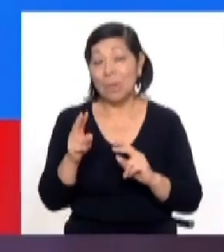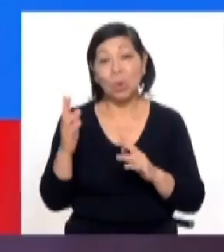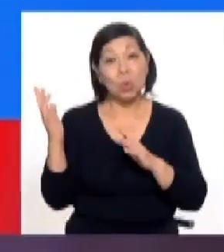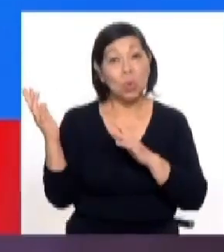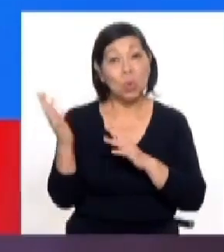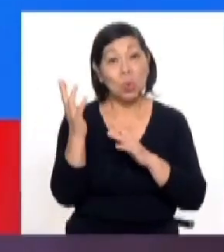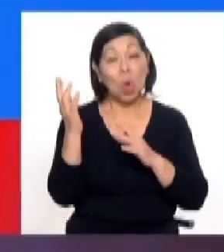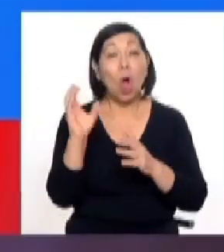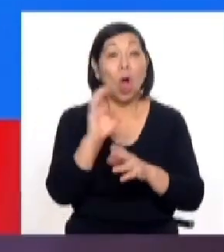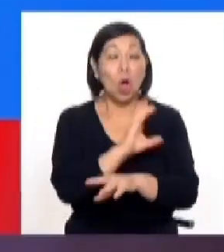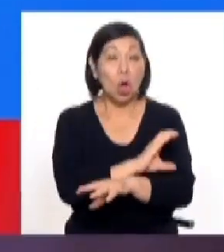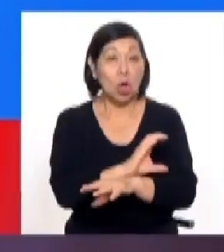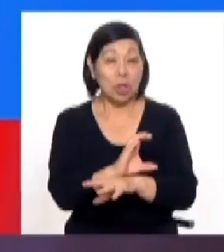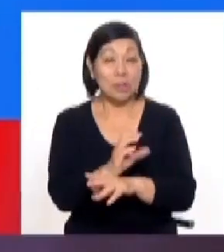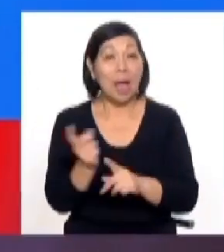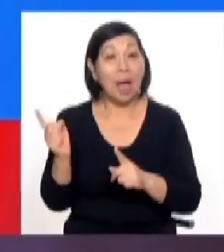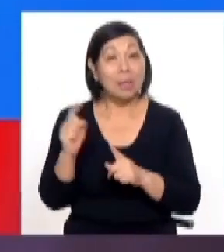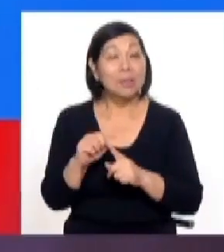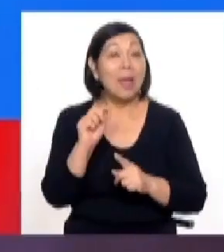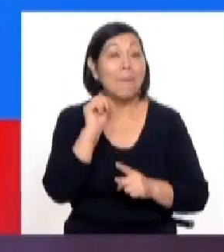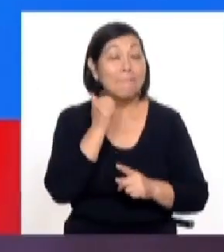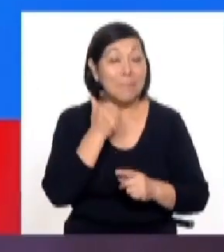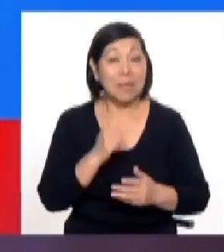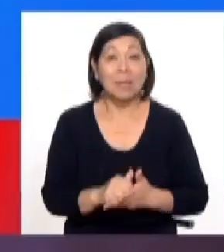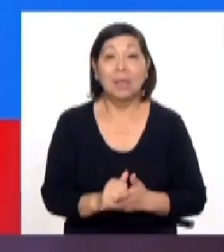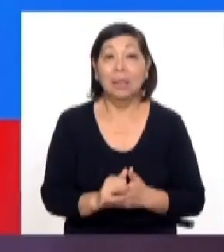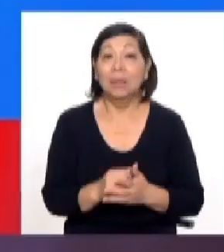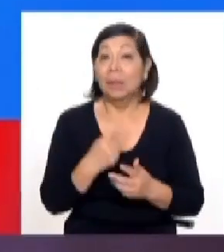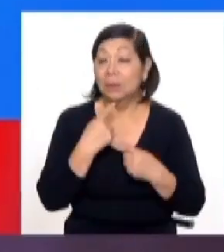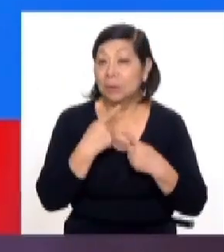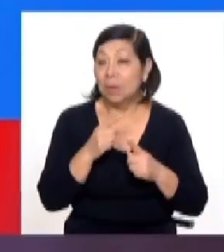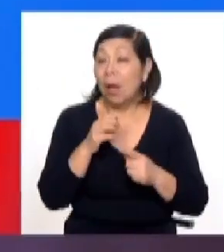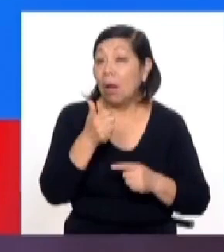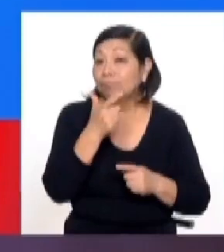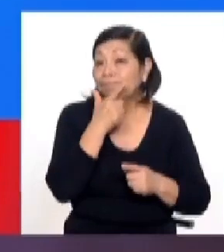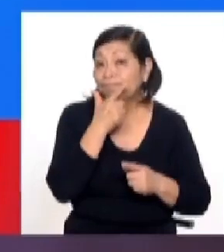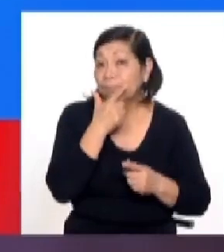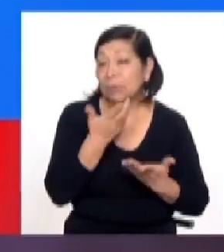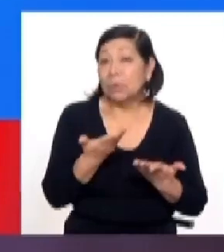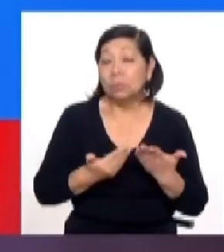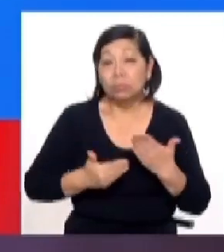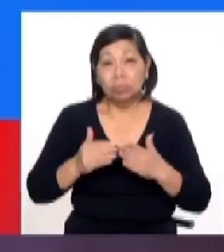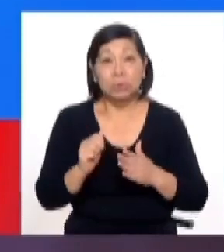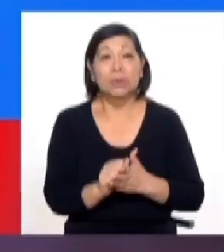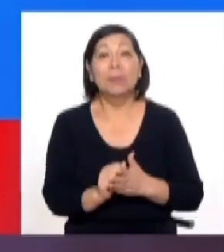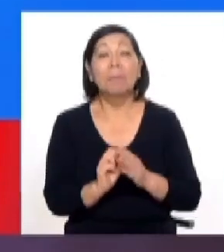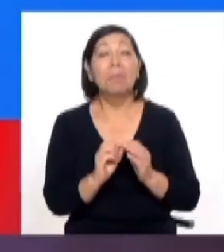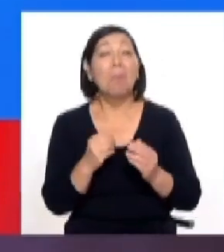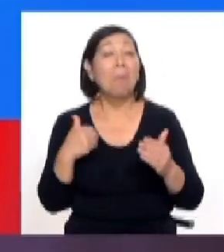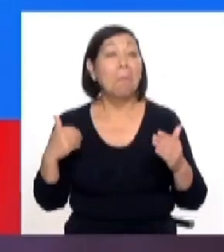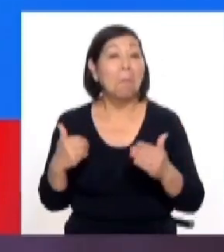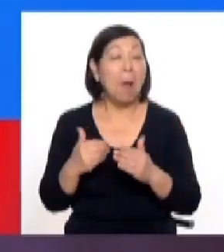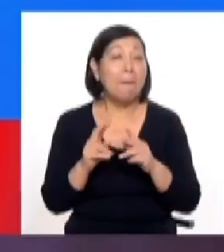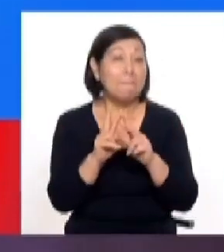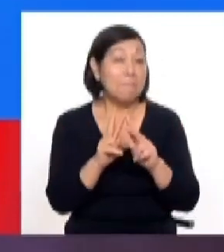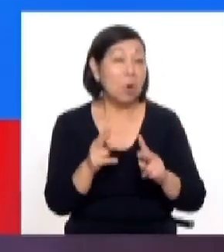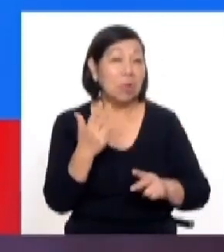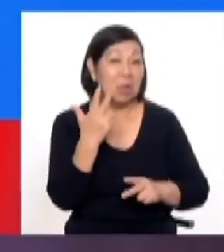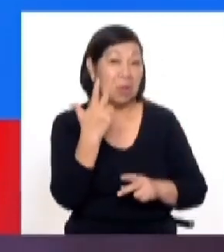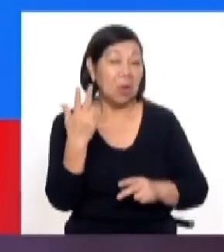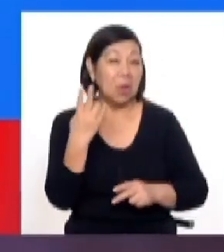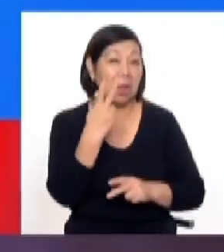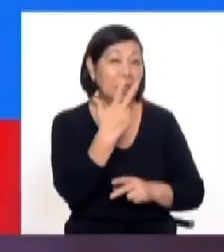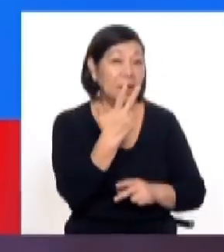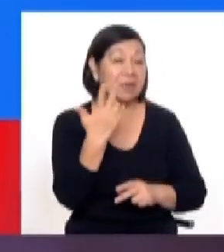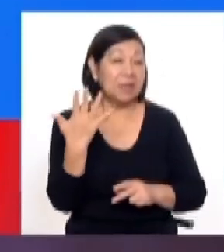viento en la costa que estaría vigente hasta el día de mañana es un aviso de nivel amarillo un evento de moderada intensidad por lo que esperamos valores entre 33